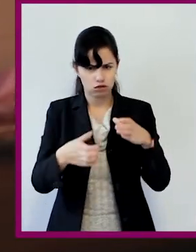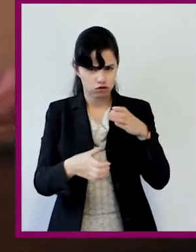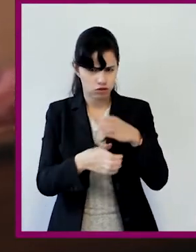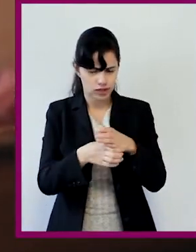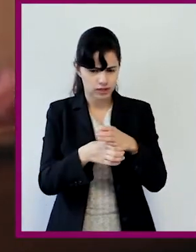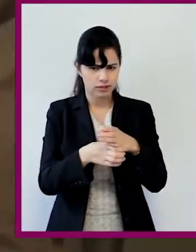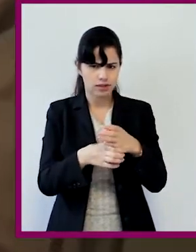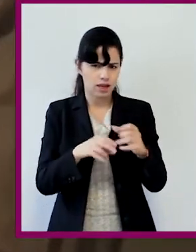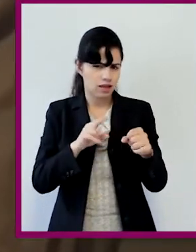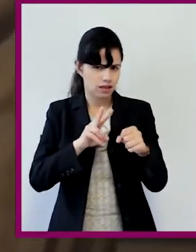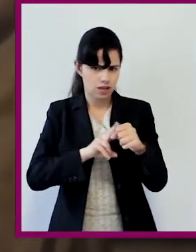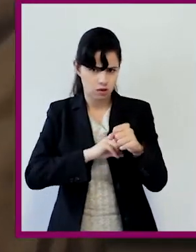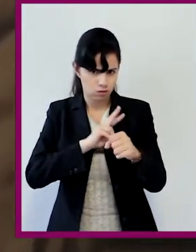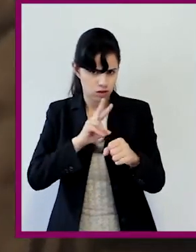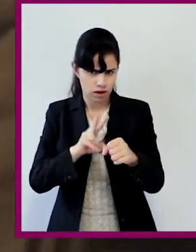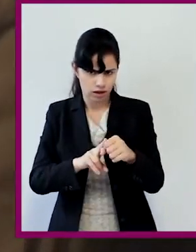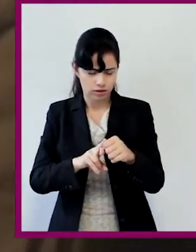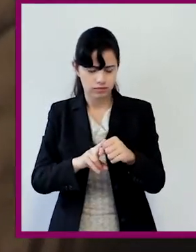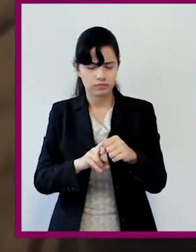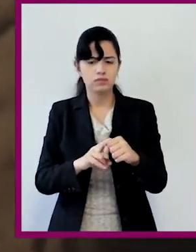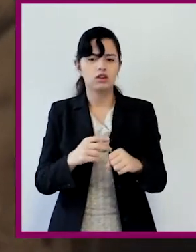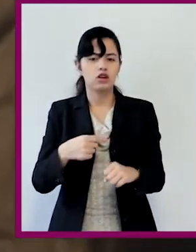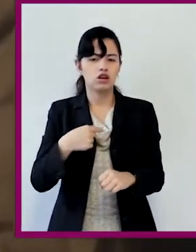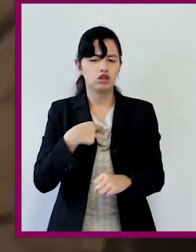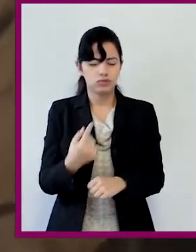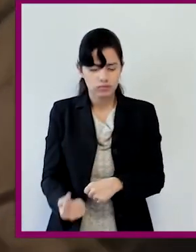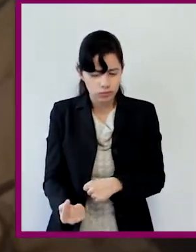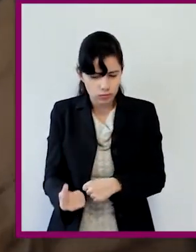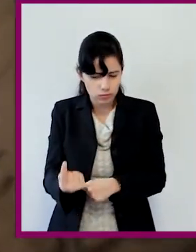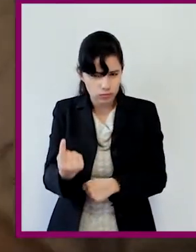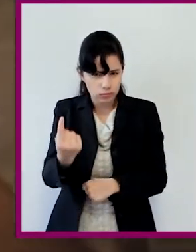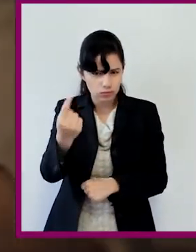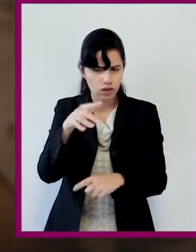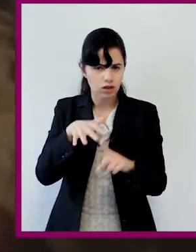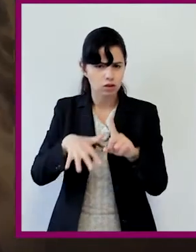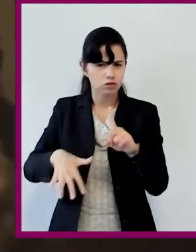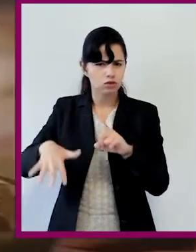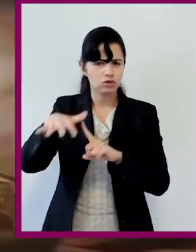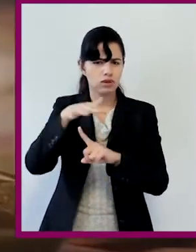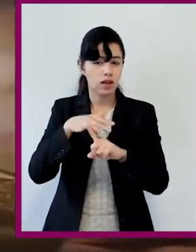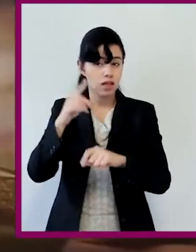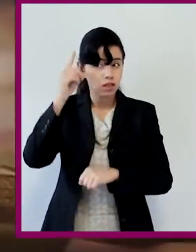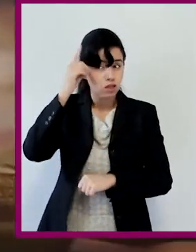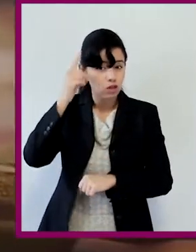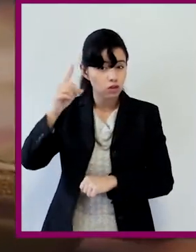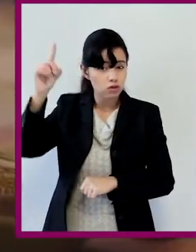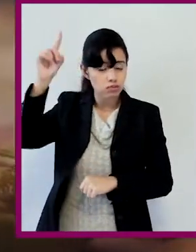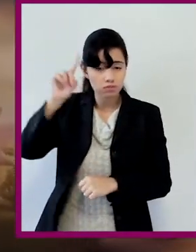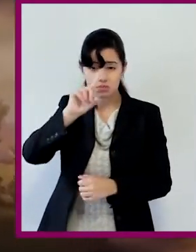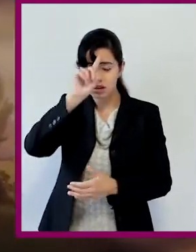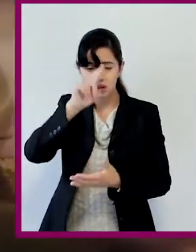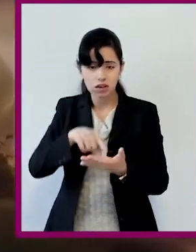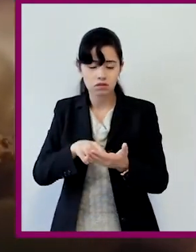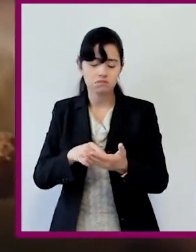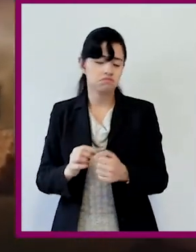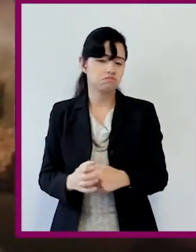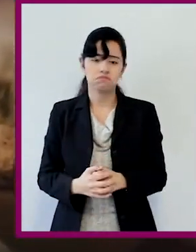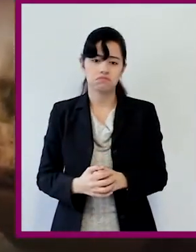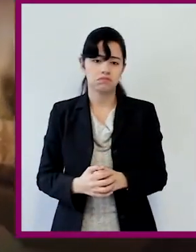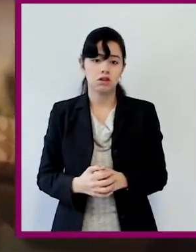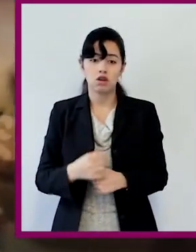y naturales. Yo crecí en un entorno totalmente agnóstico. Yo no hice primera